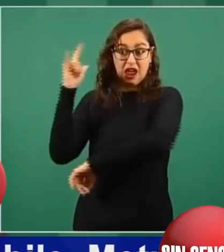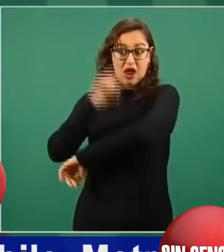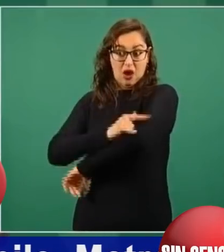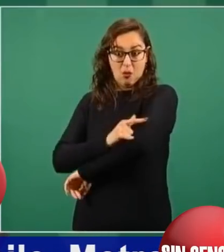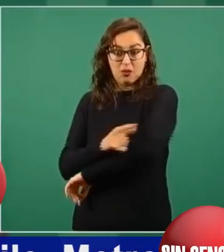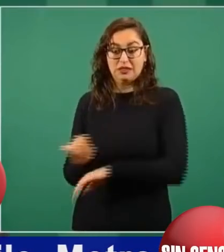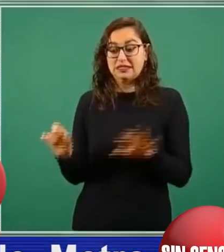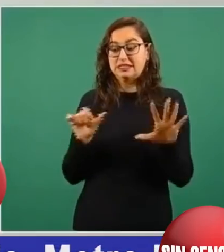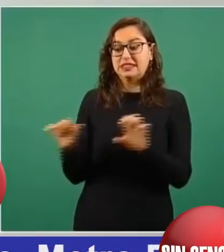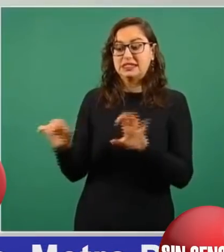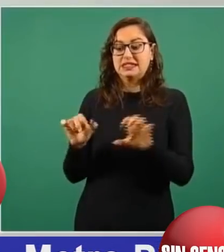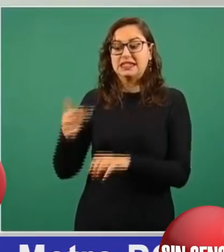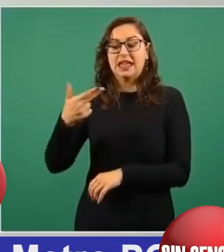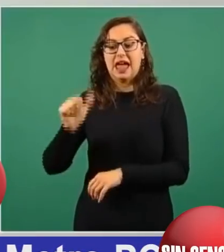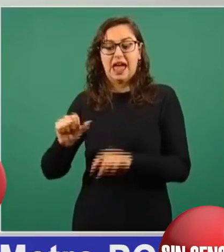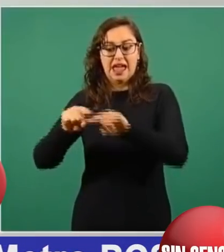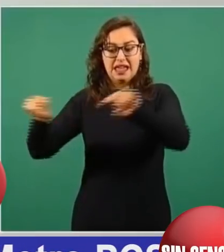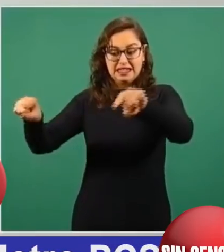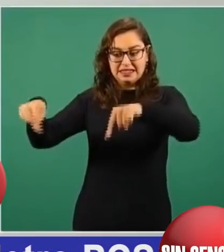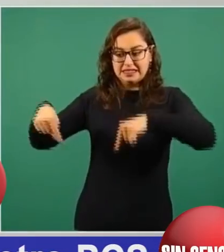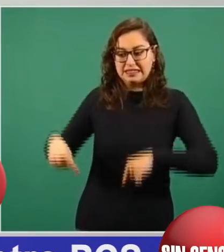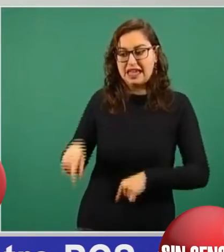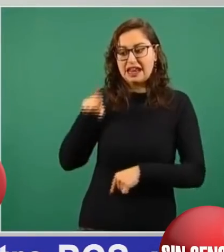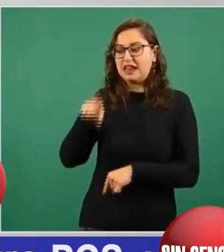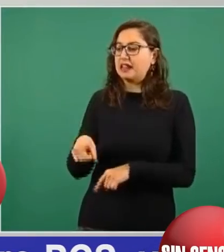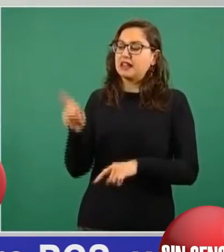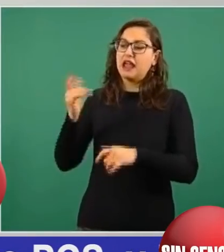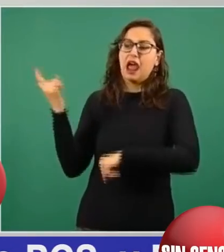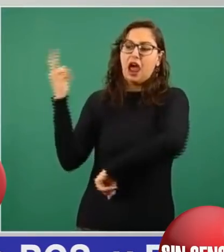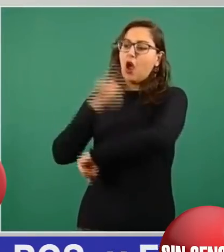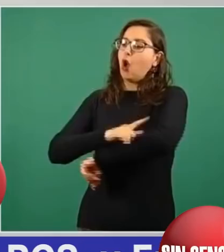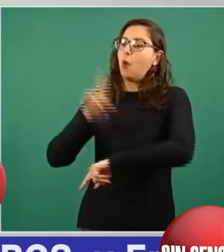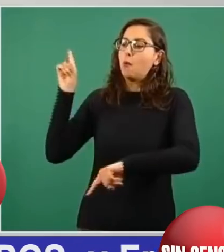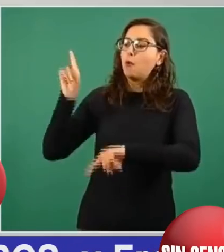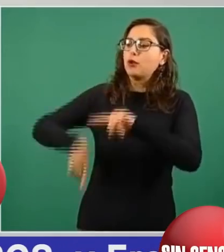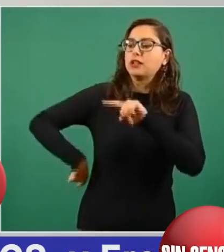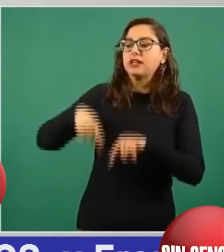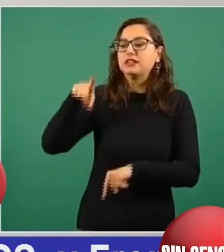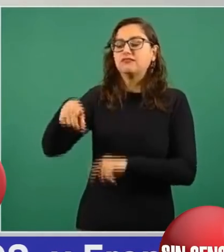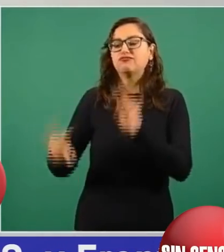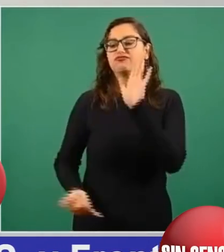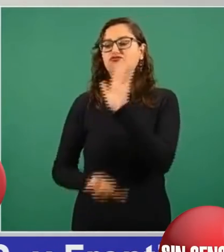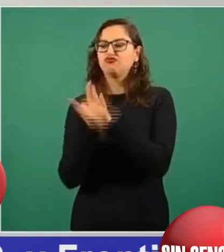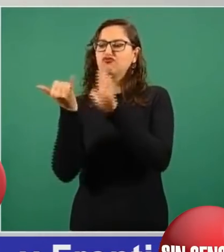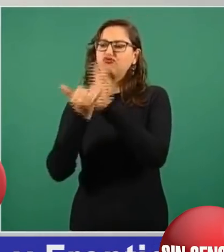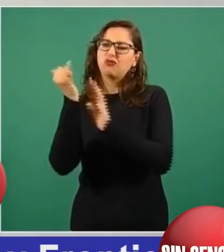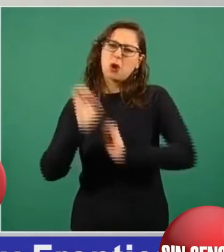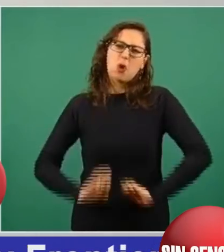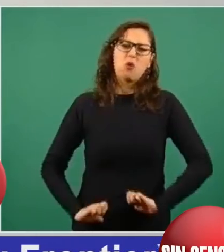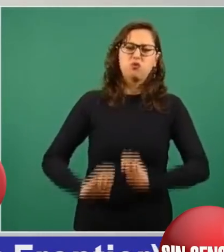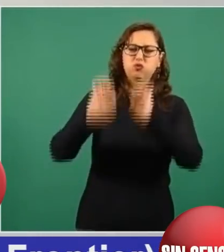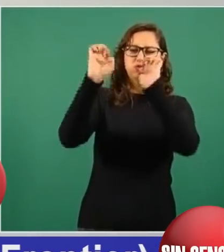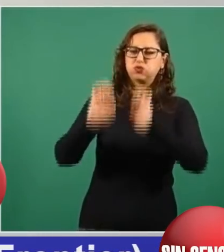600 hectáreas, y ya tenían proyectado hacer una especie de Santa Fe.